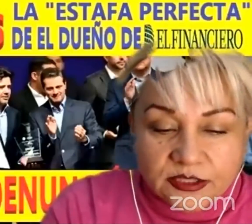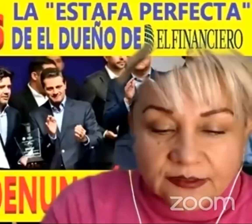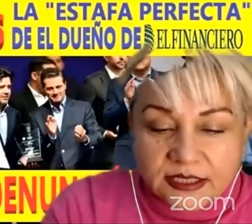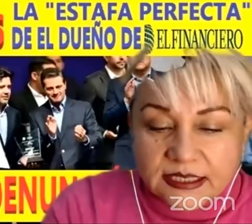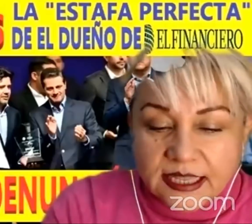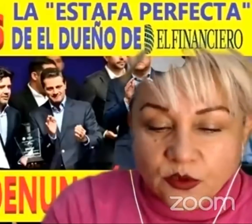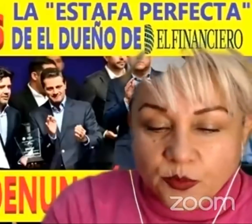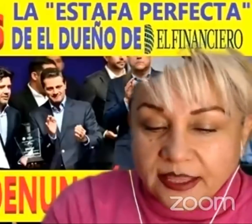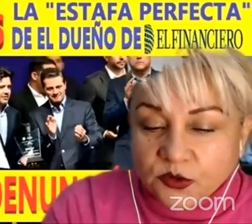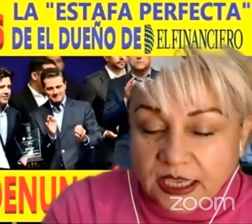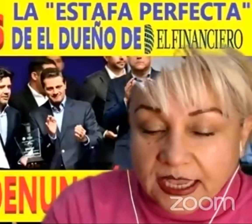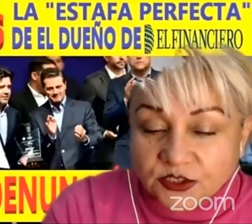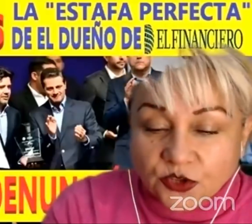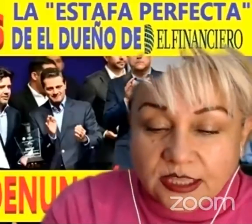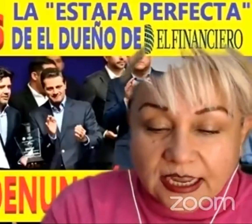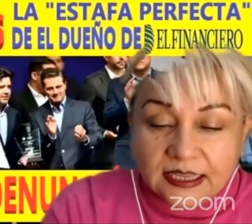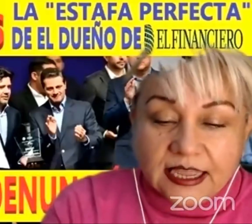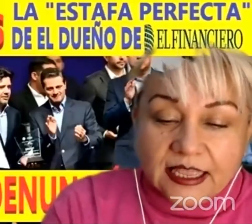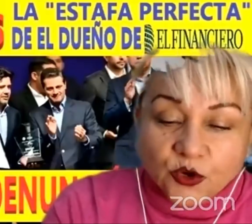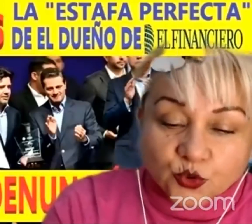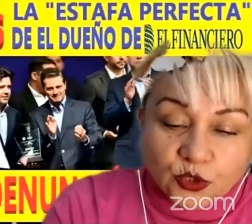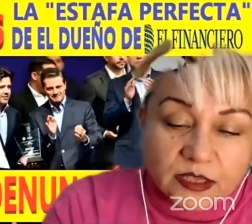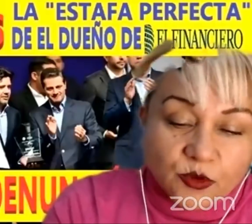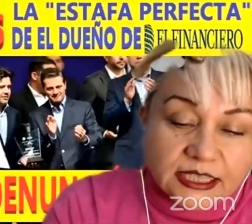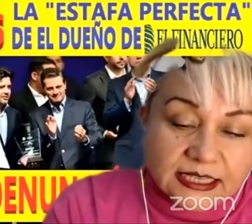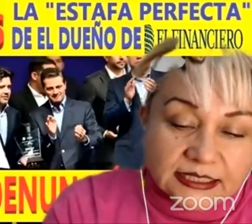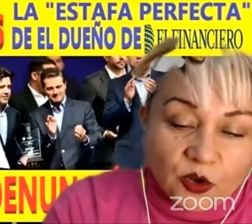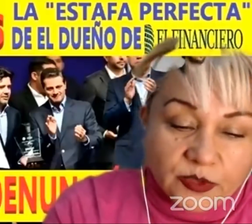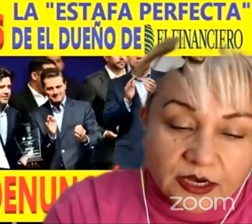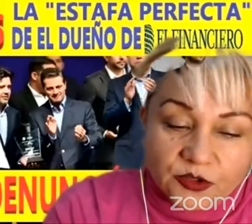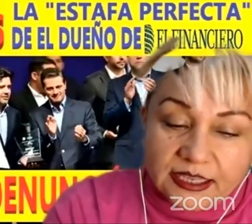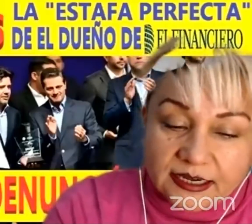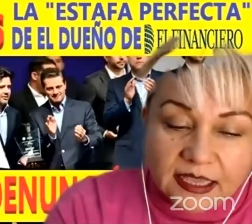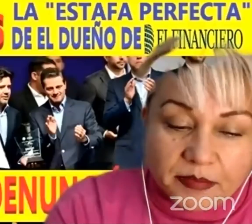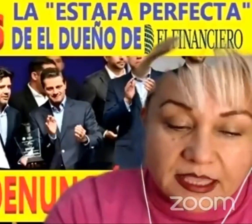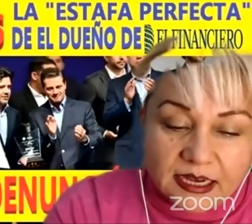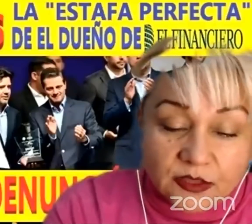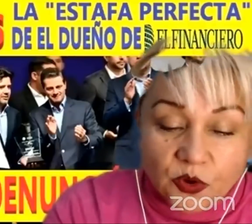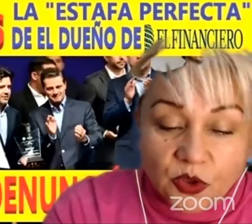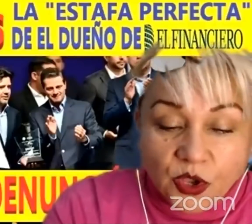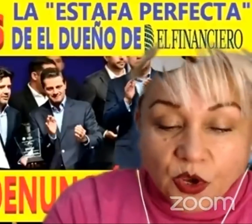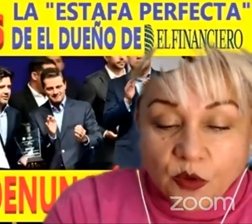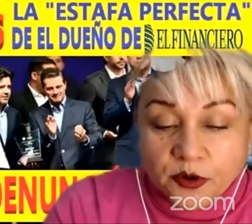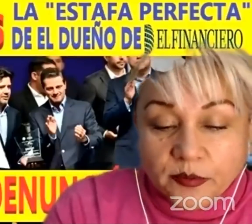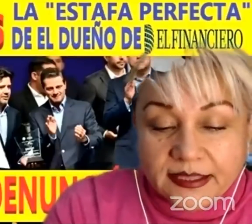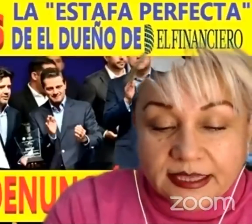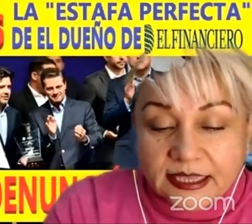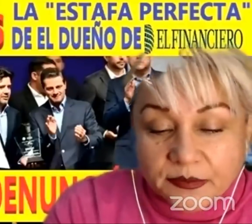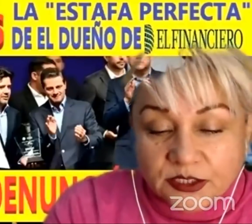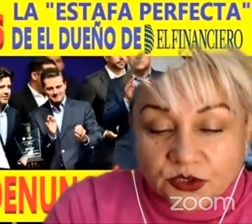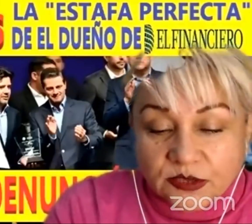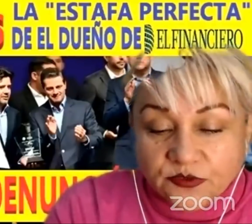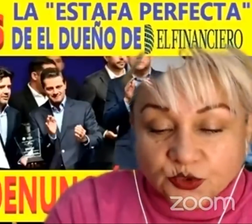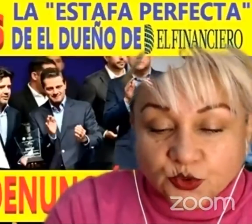Dice, el contrato asignado por adjudicación directa en los últimos días del gobierno de Enrique Peña Nieto compromete